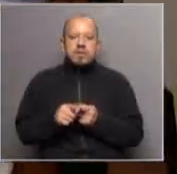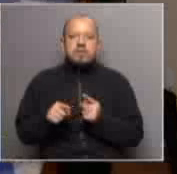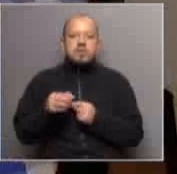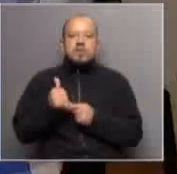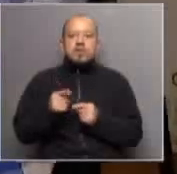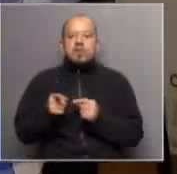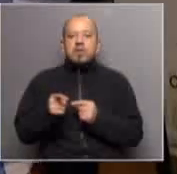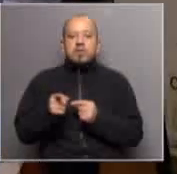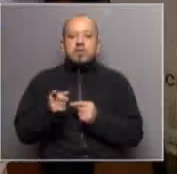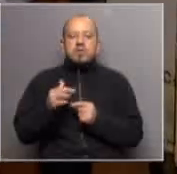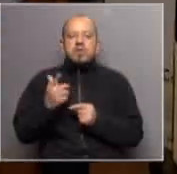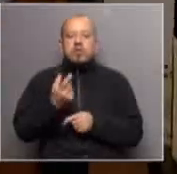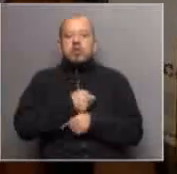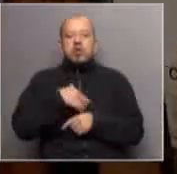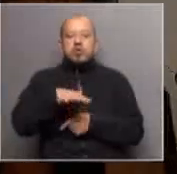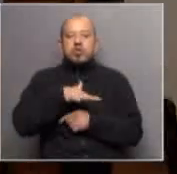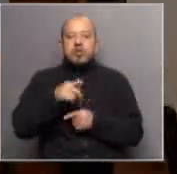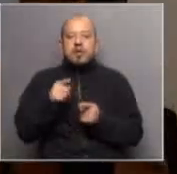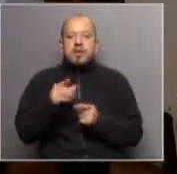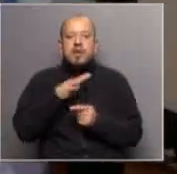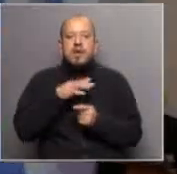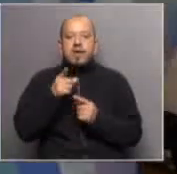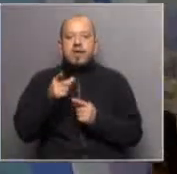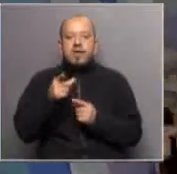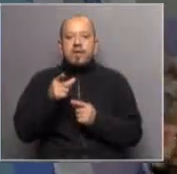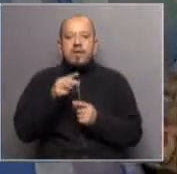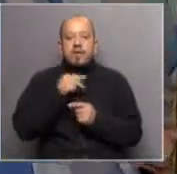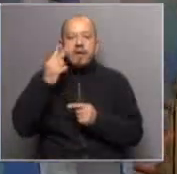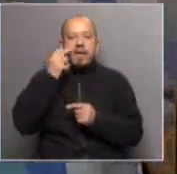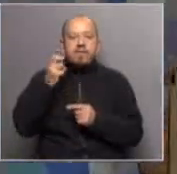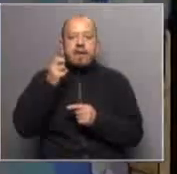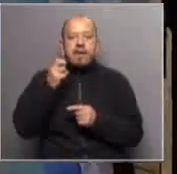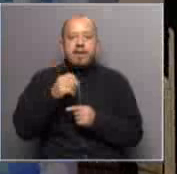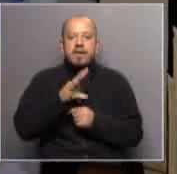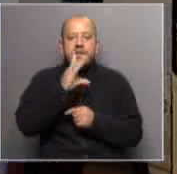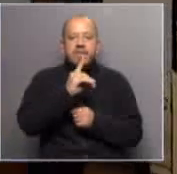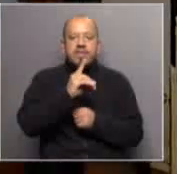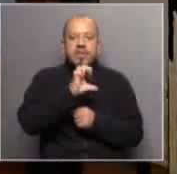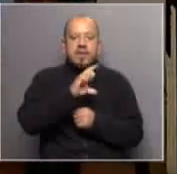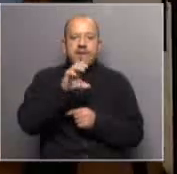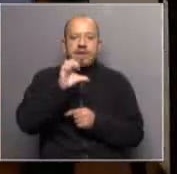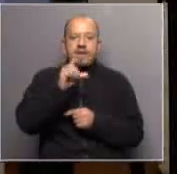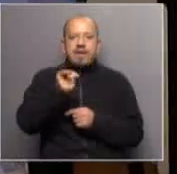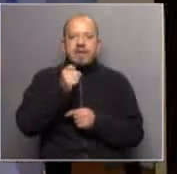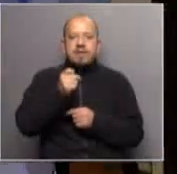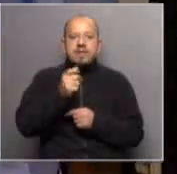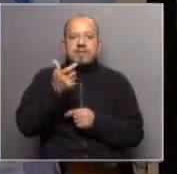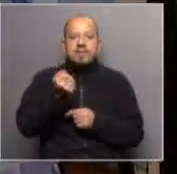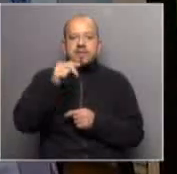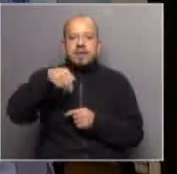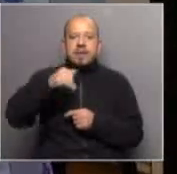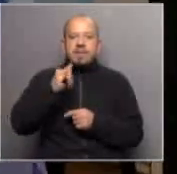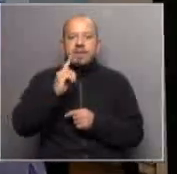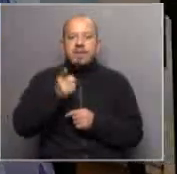causas sociales y de hecho hay un eslogan que es el bar de les amigues, le diríamos eso con las X donde iría la